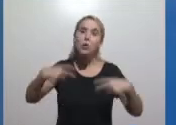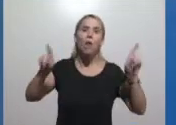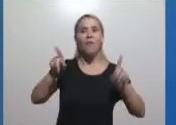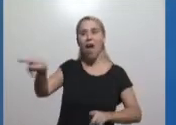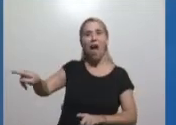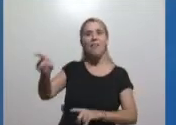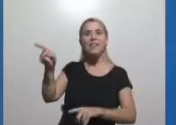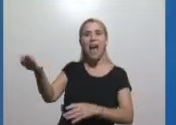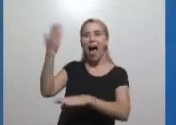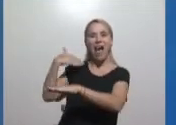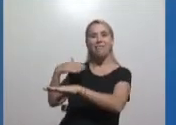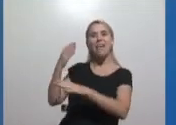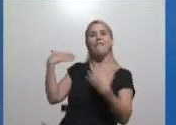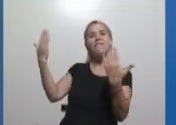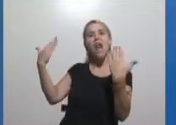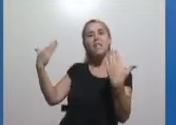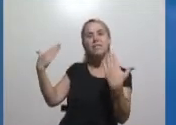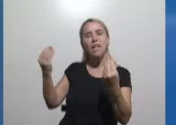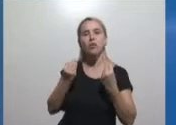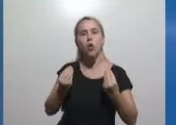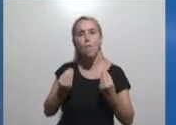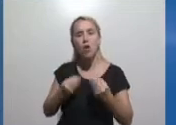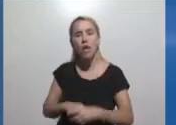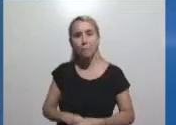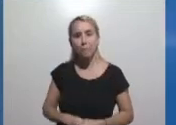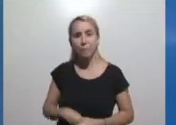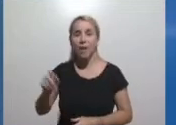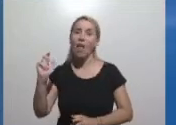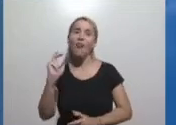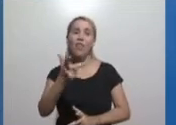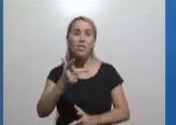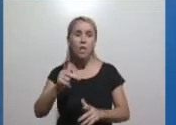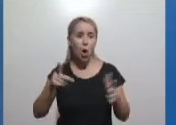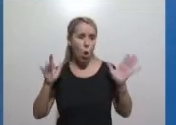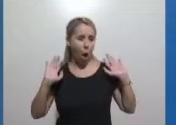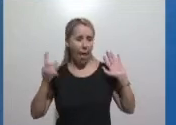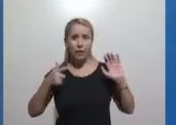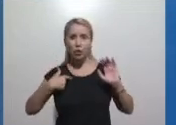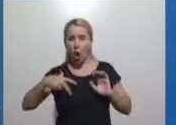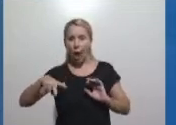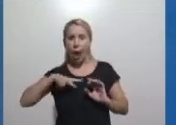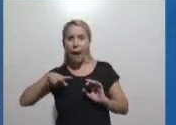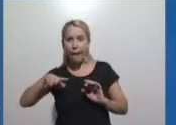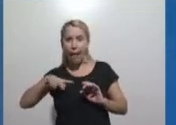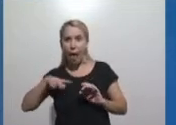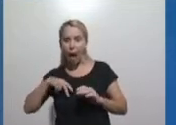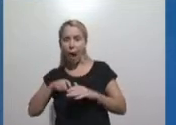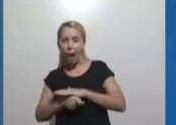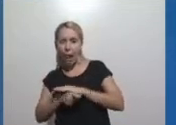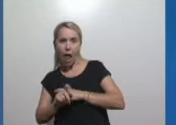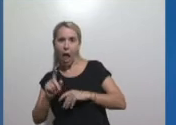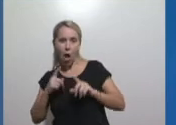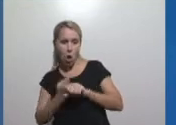que se lo felicitaba cuando en una causa dijo que no había motivo para un enriquecimiento ilícito de un expresidente de la